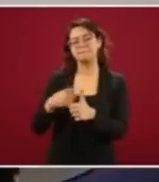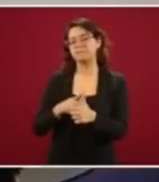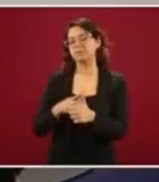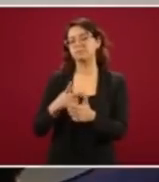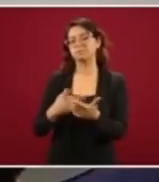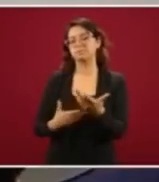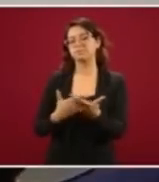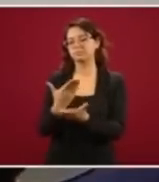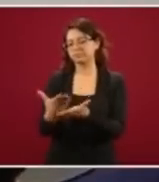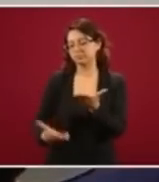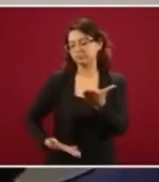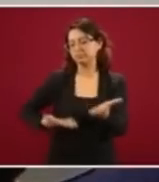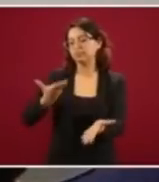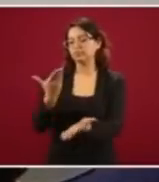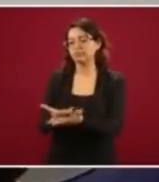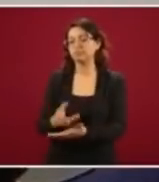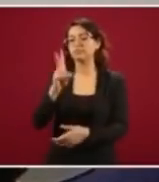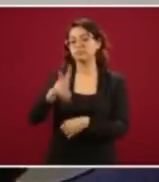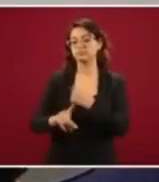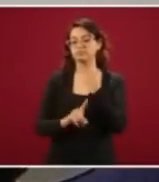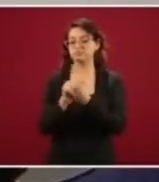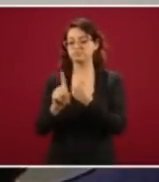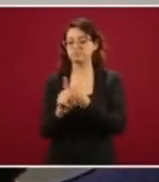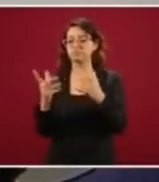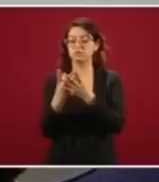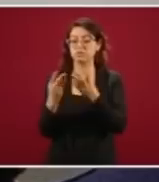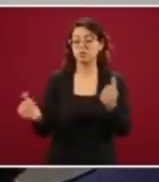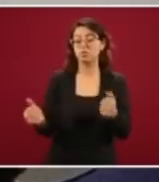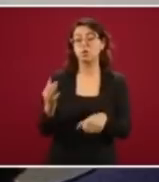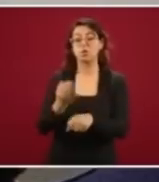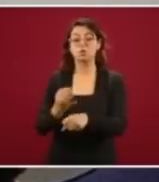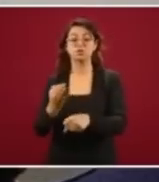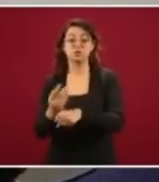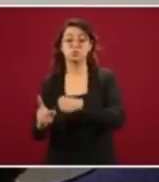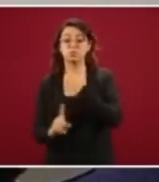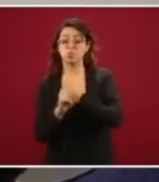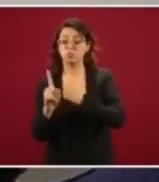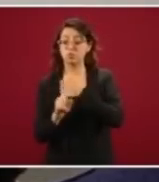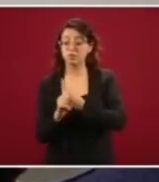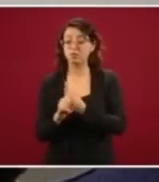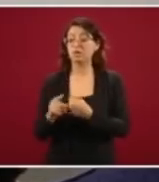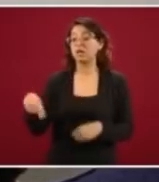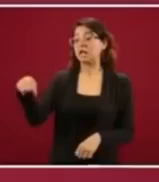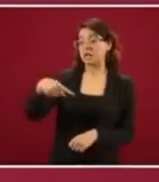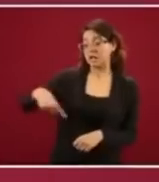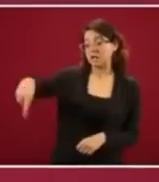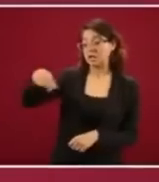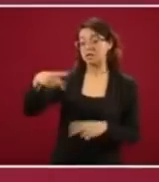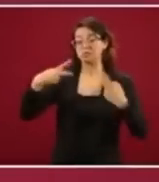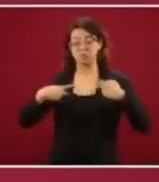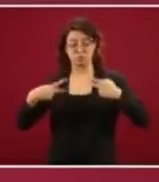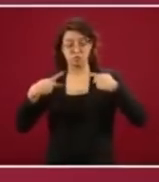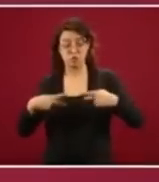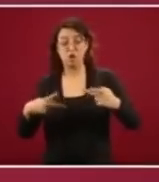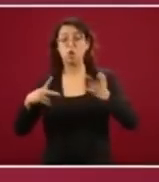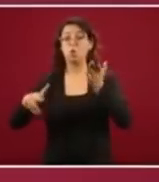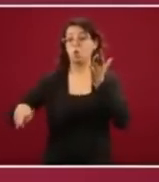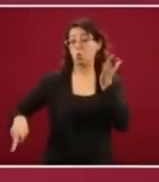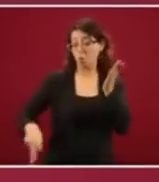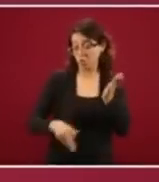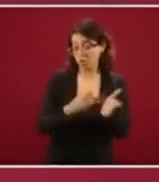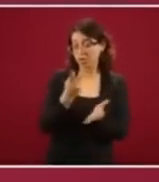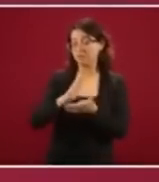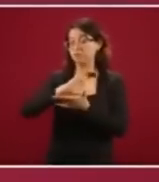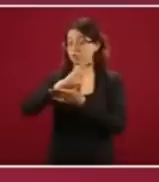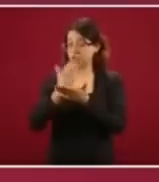la problemática, como le comentaba, específica, es que si ellos fuesen considerados como trabajadores de